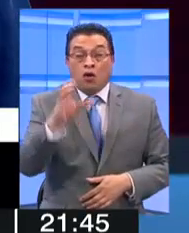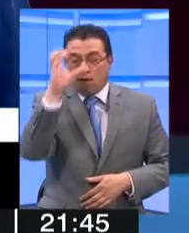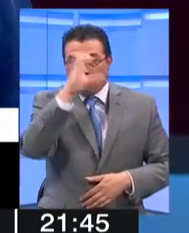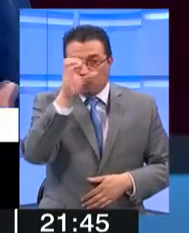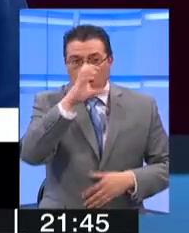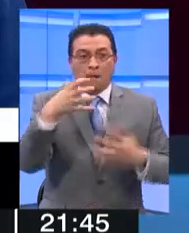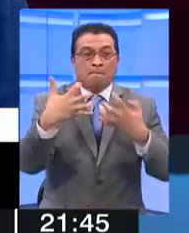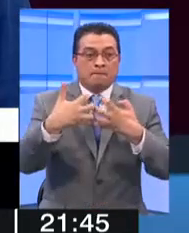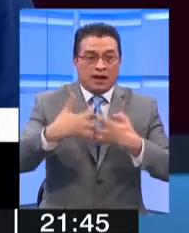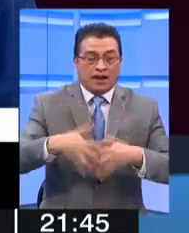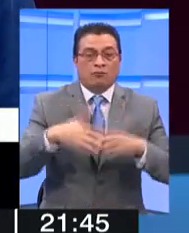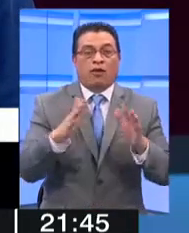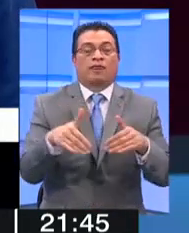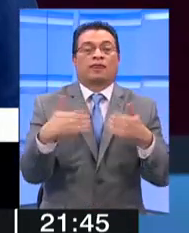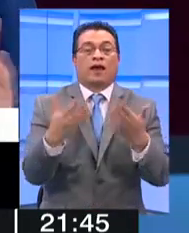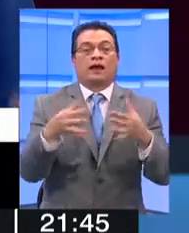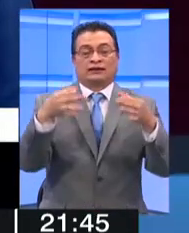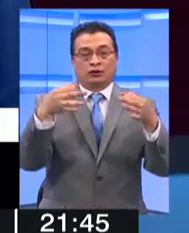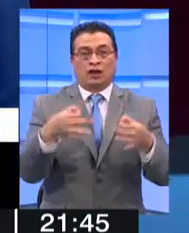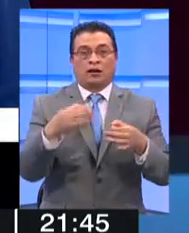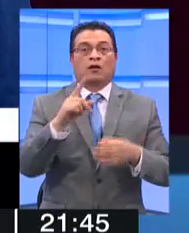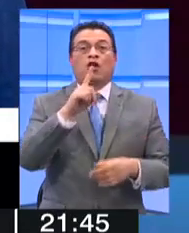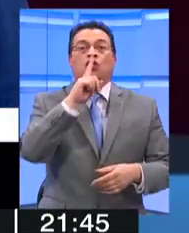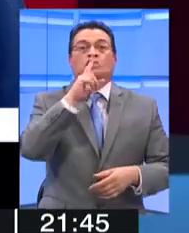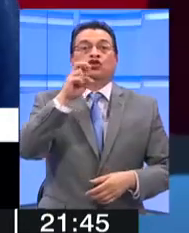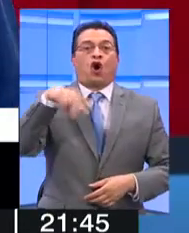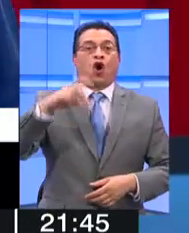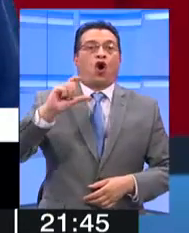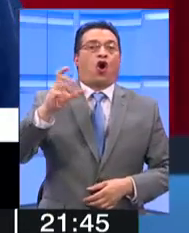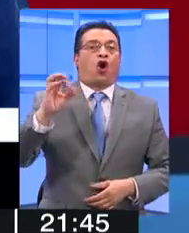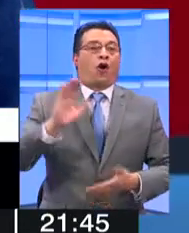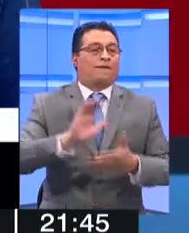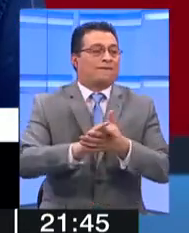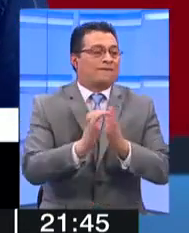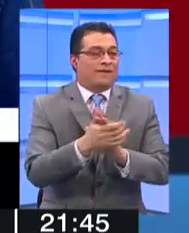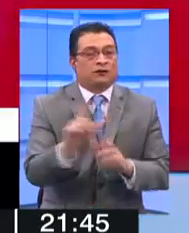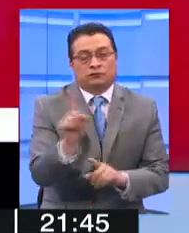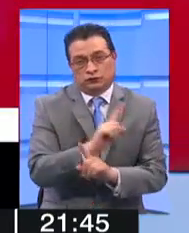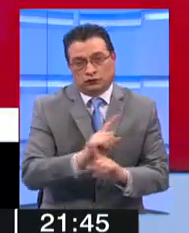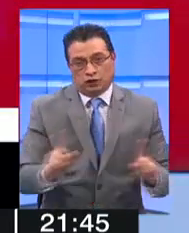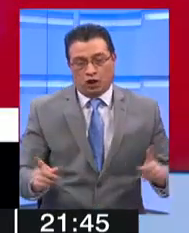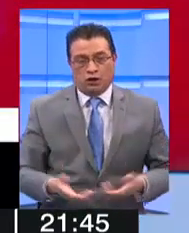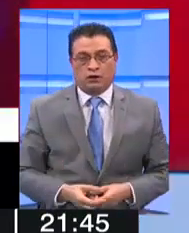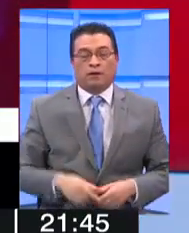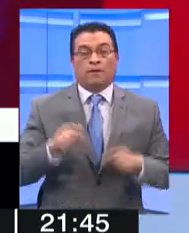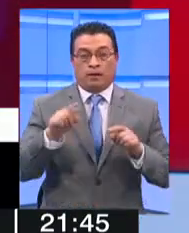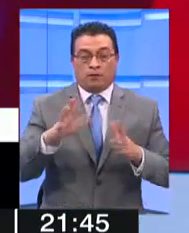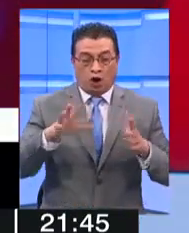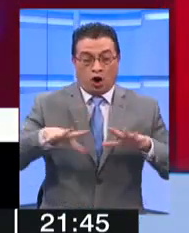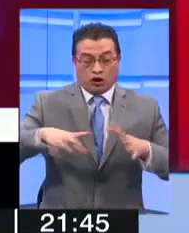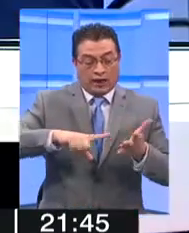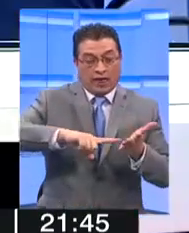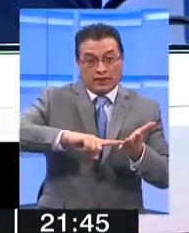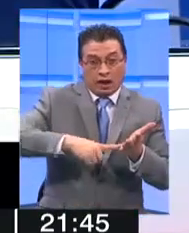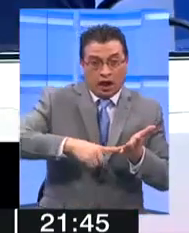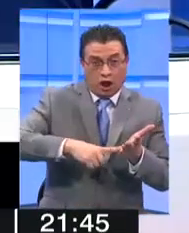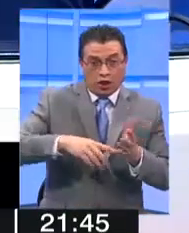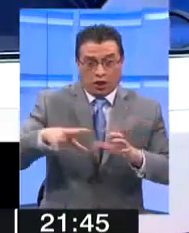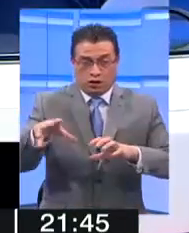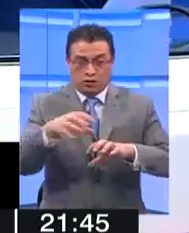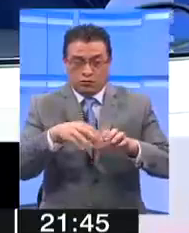que brinden la seguridad de que no hay un tongo, ¿ya? O sea, mecanismos que mezclen quizás cosas tecnológicas con cosas